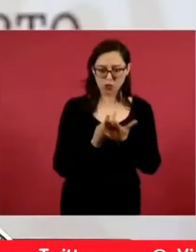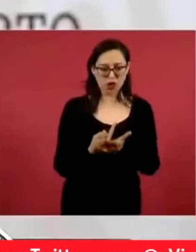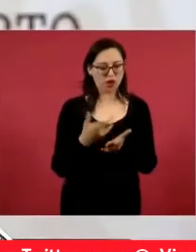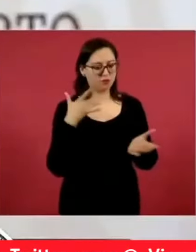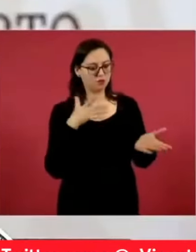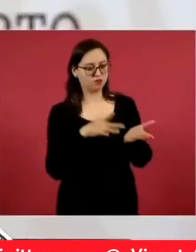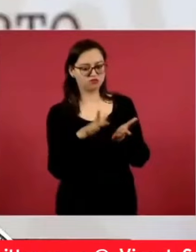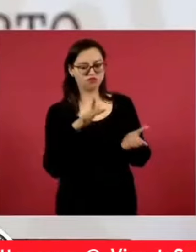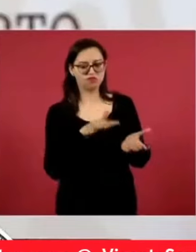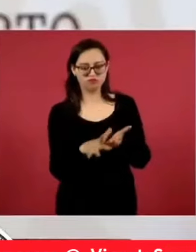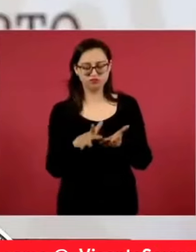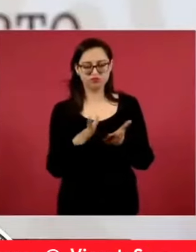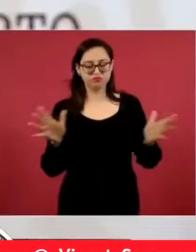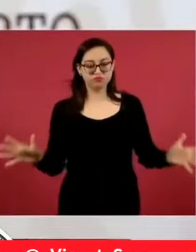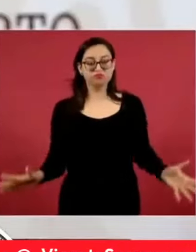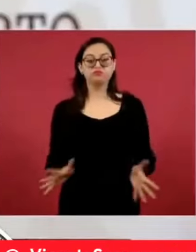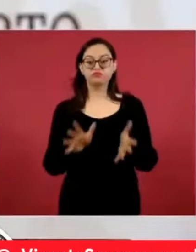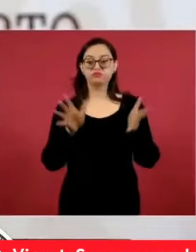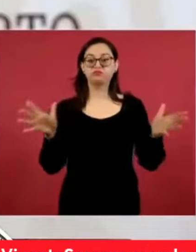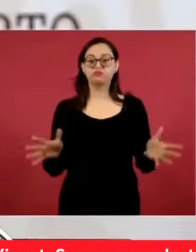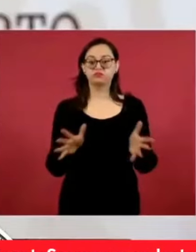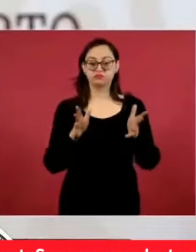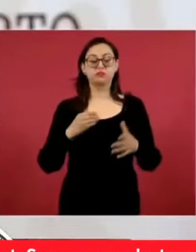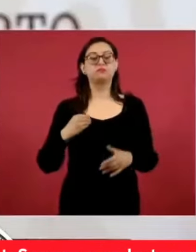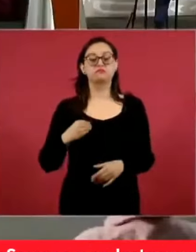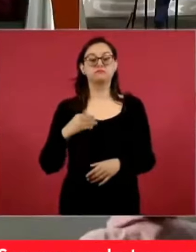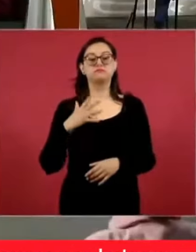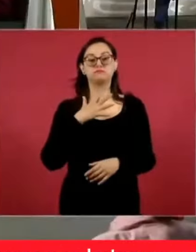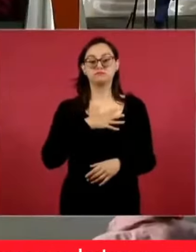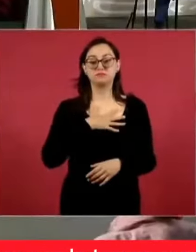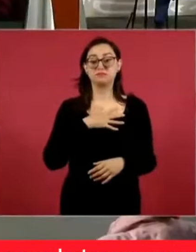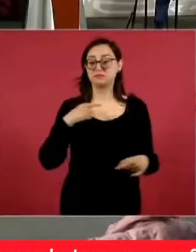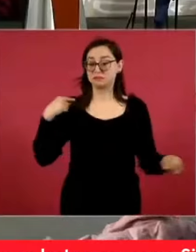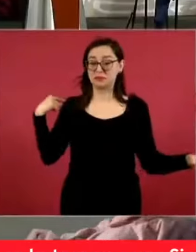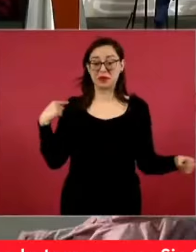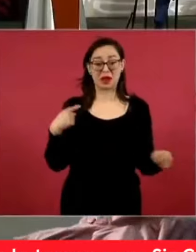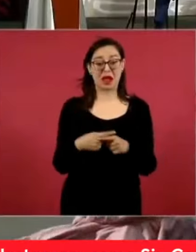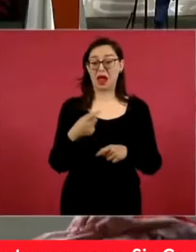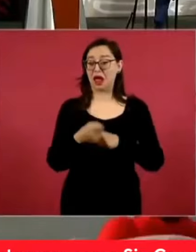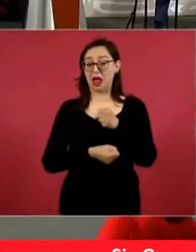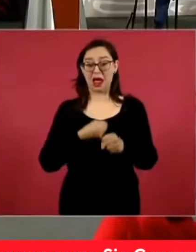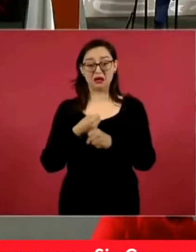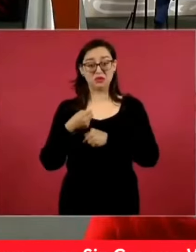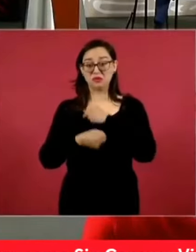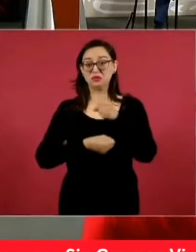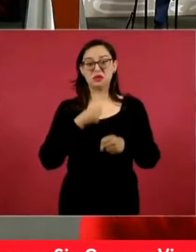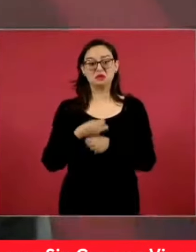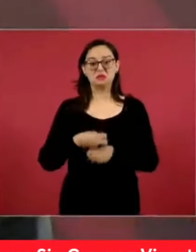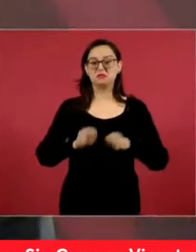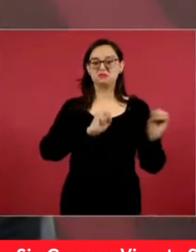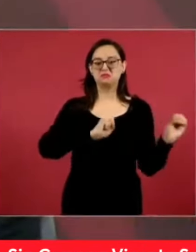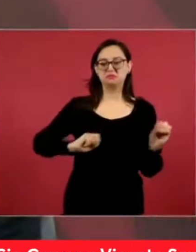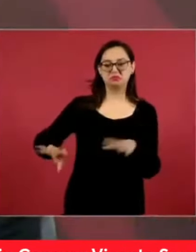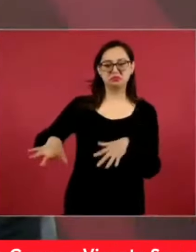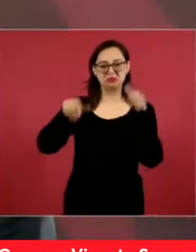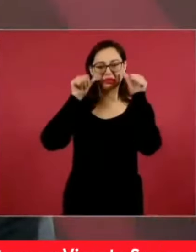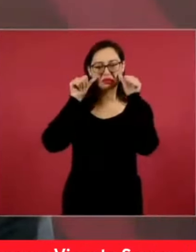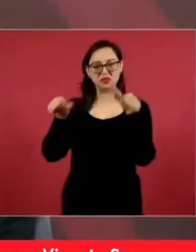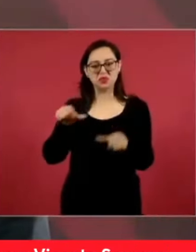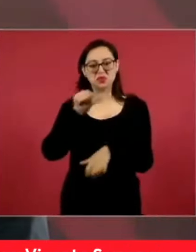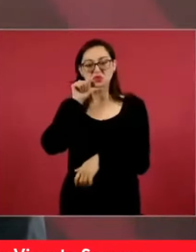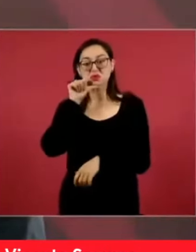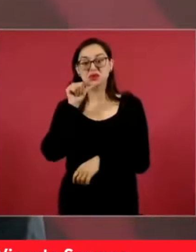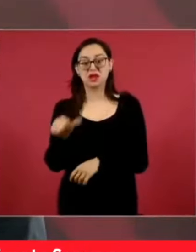promovemos el bienestar entre la población que por años sufrió de abandono y marginación, asegurando